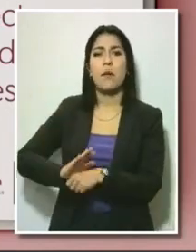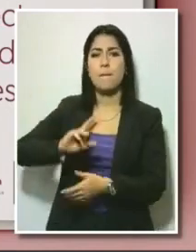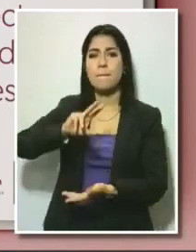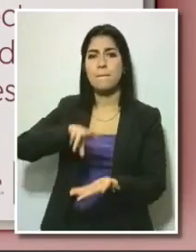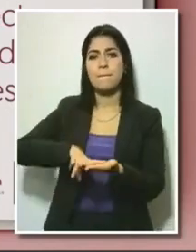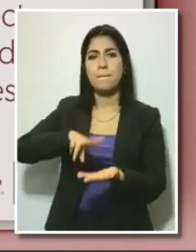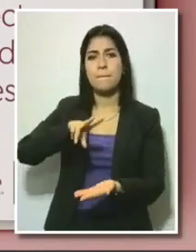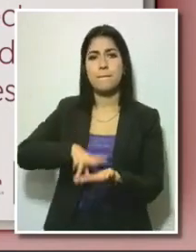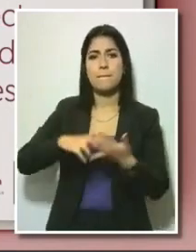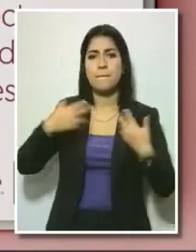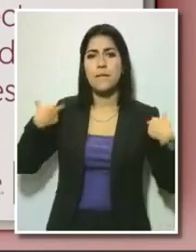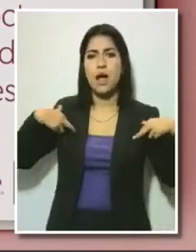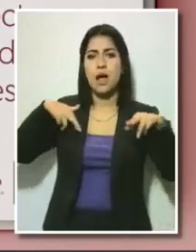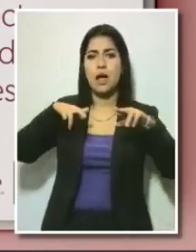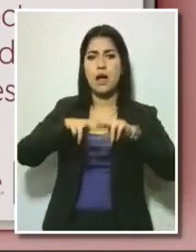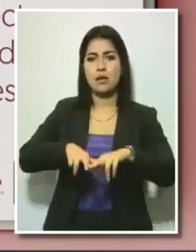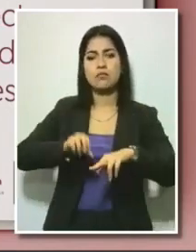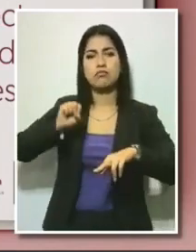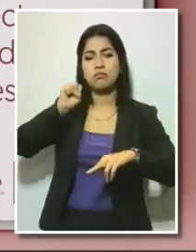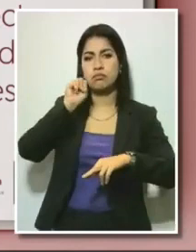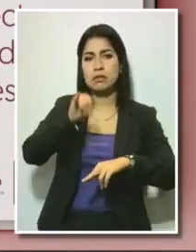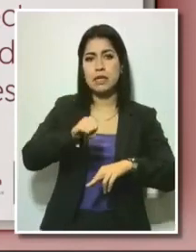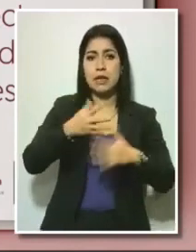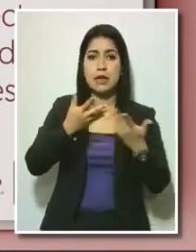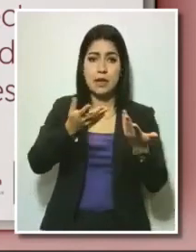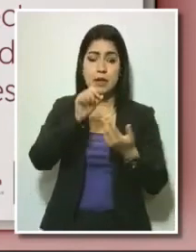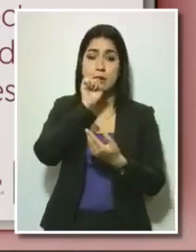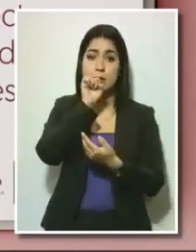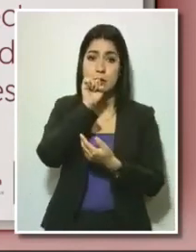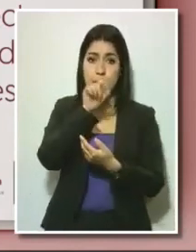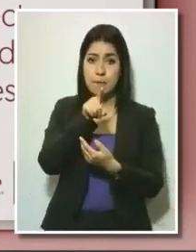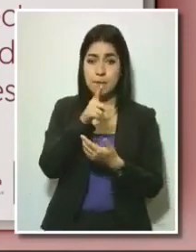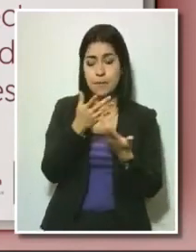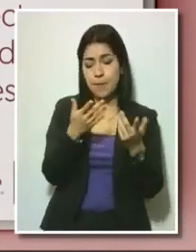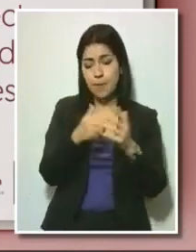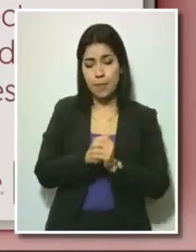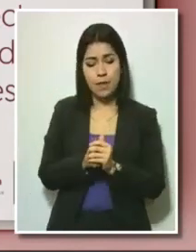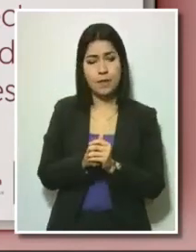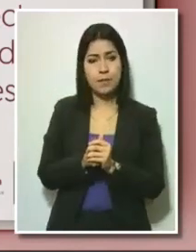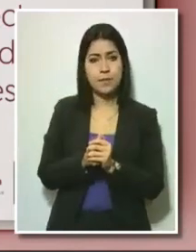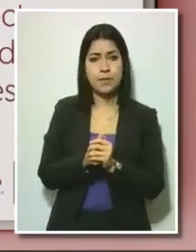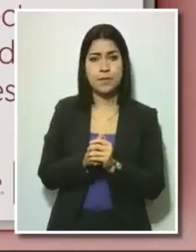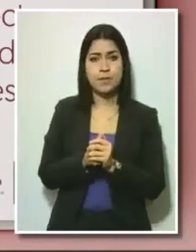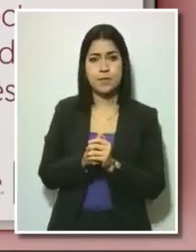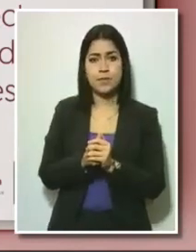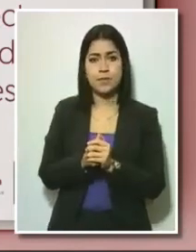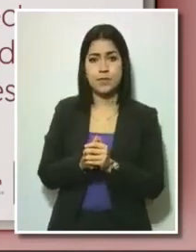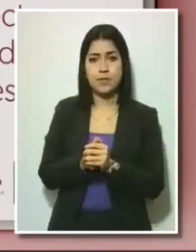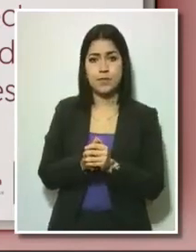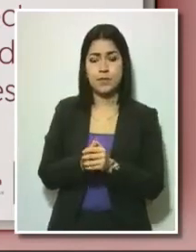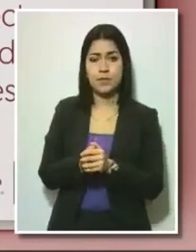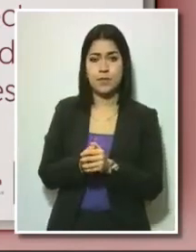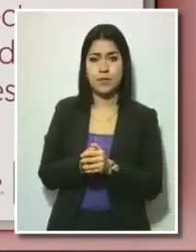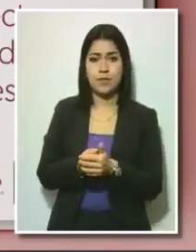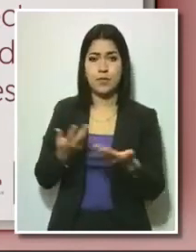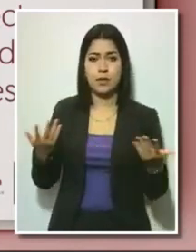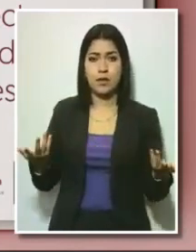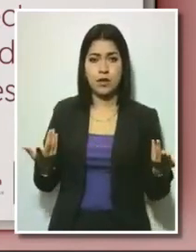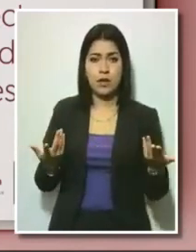revalorización de los docentes con hechos. Además, se tiene que